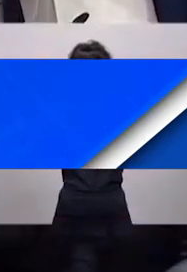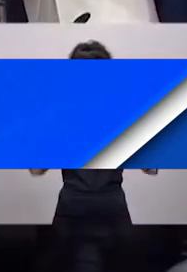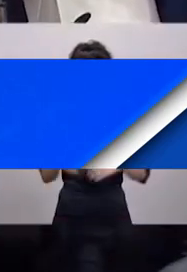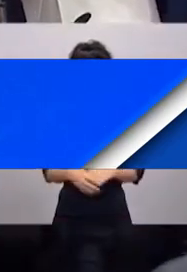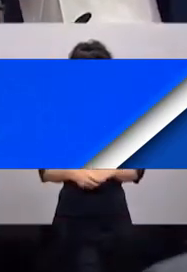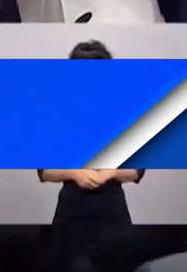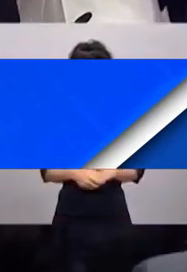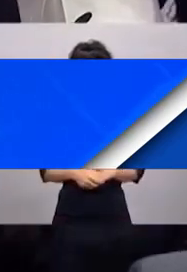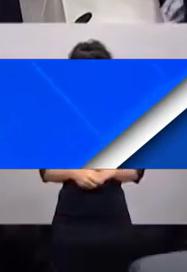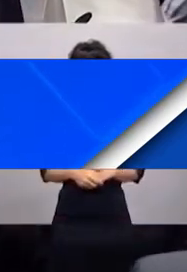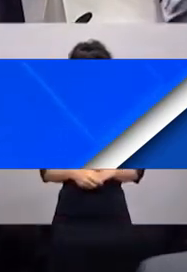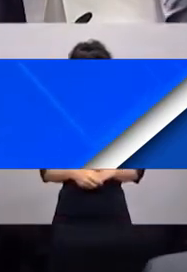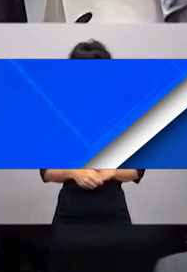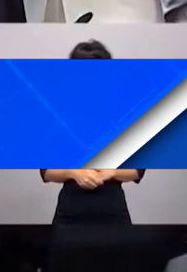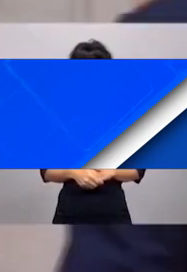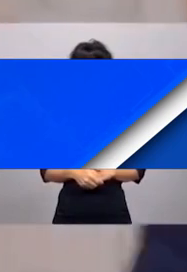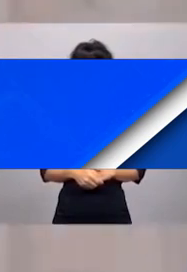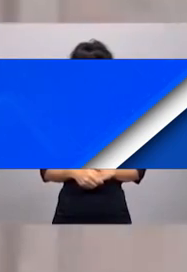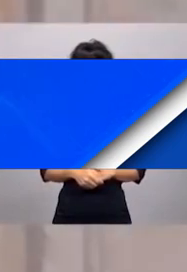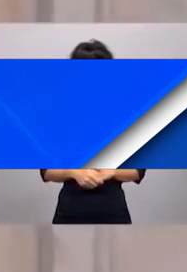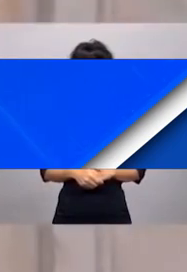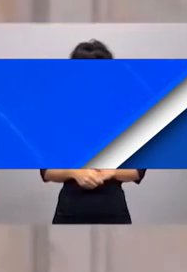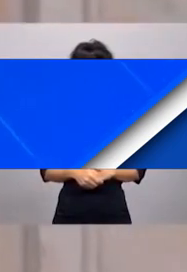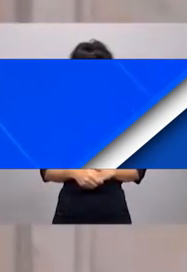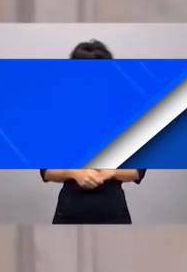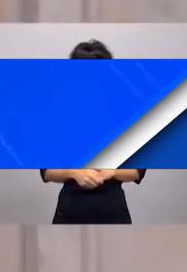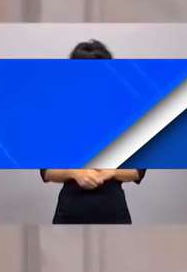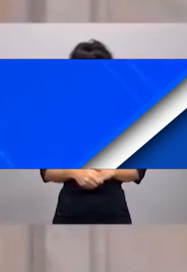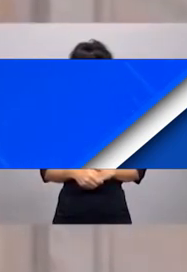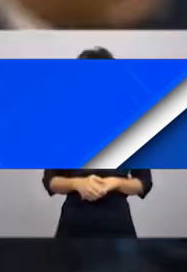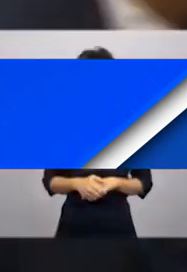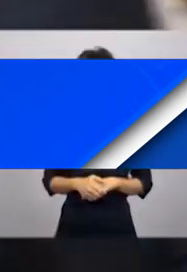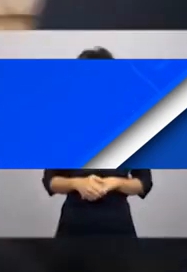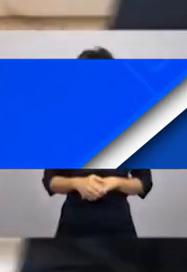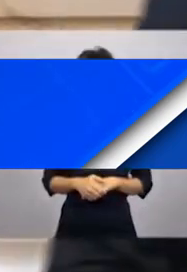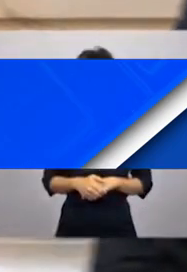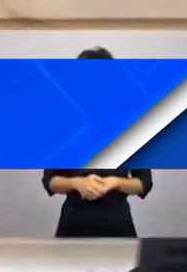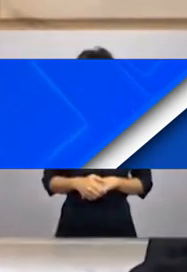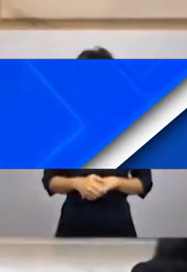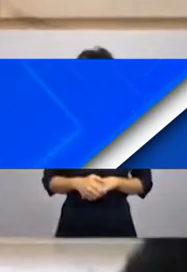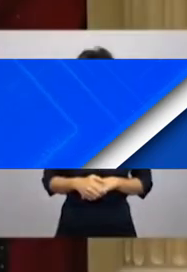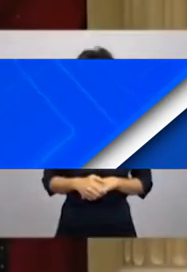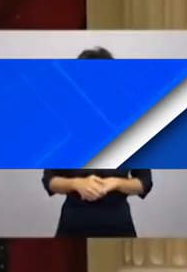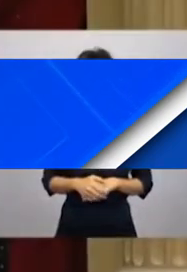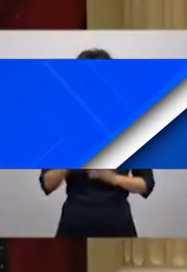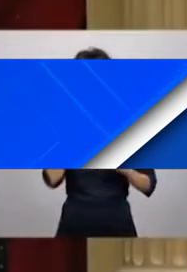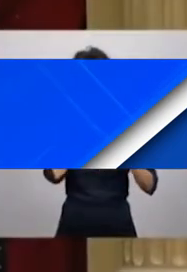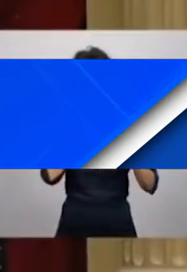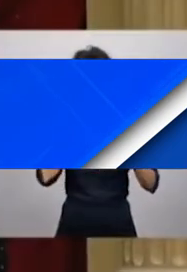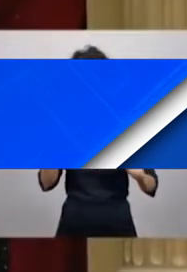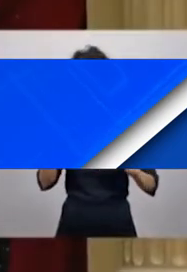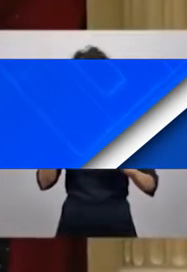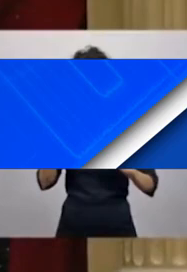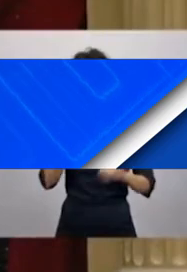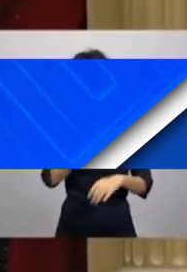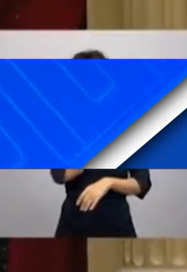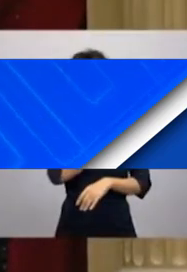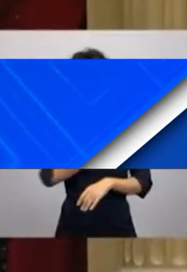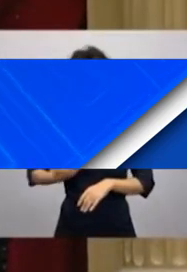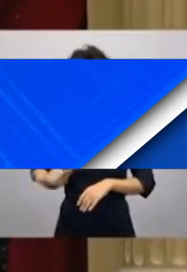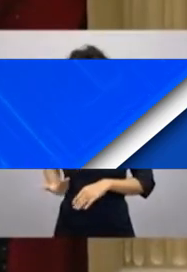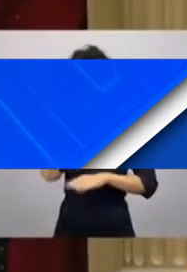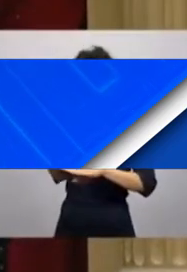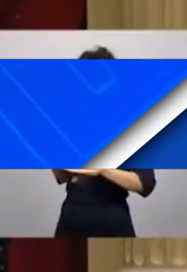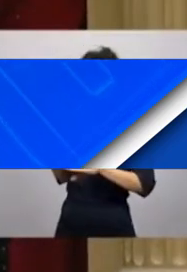cuando hablamos de Milei, hablamos de que es un hito en la historia de América Latina, donde por